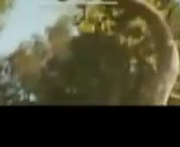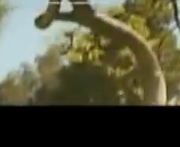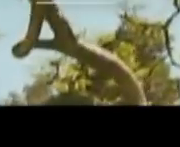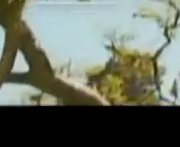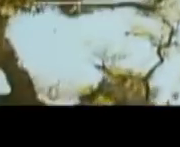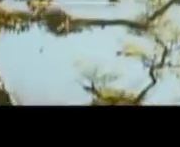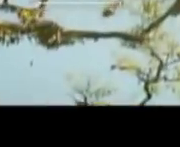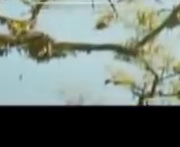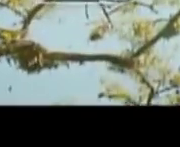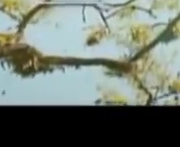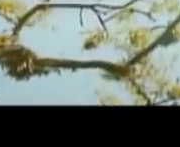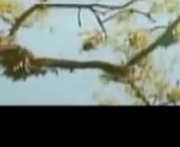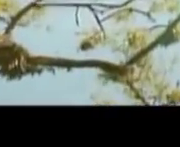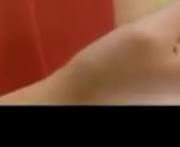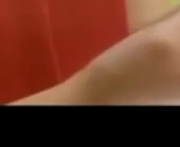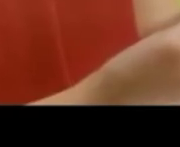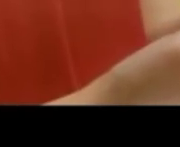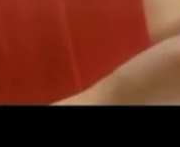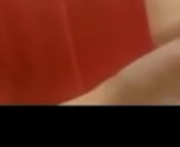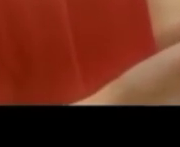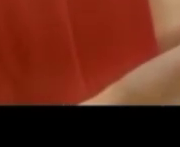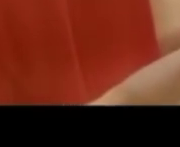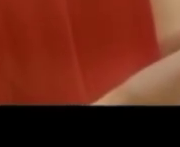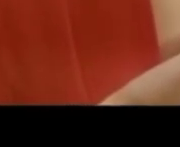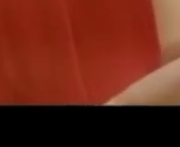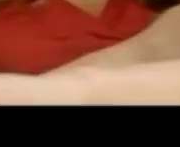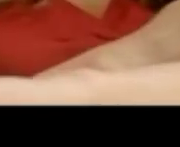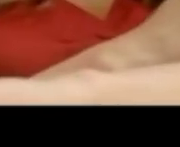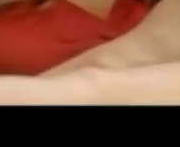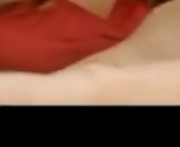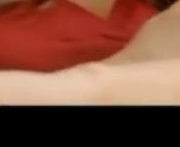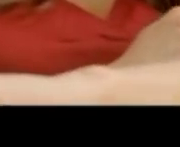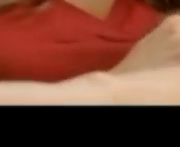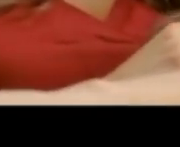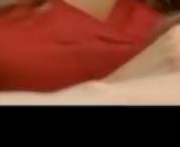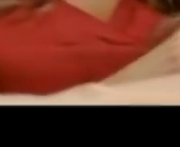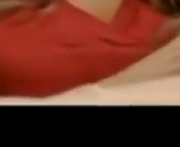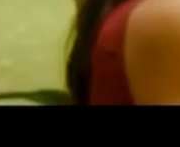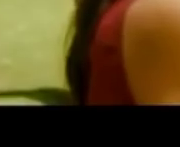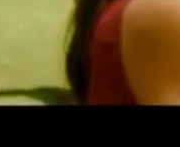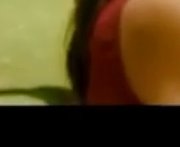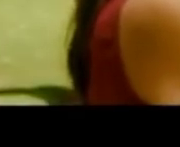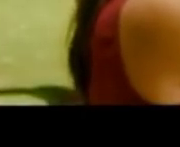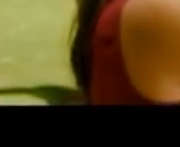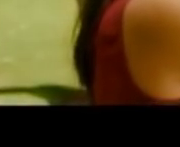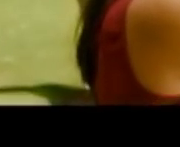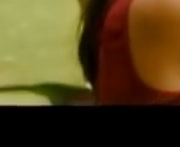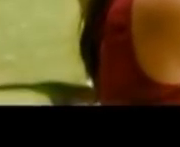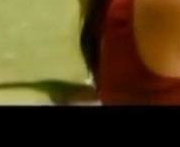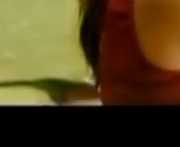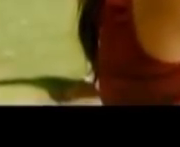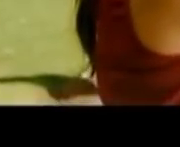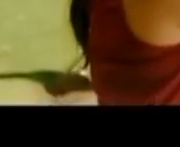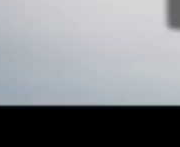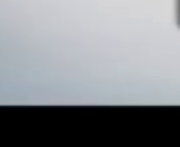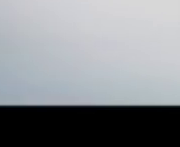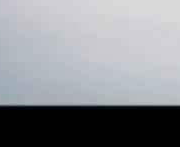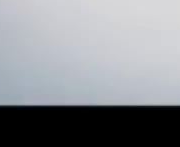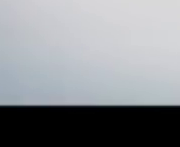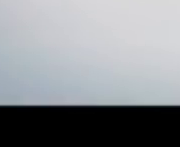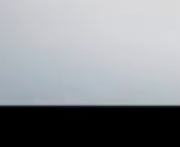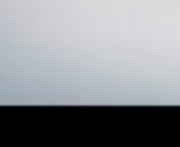Es el sol que puede amenazar tu piel. Protégete con Total Block SPF 100, la mejor protección contra los daños del